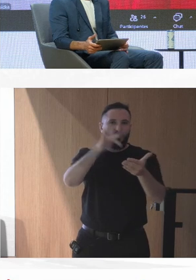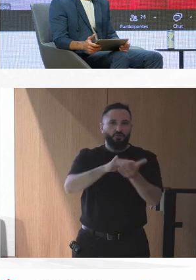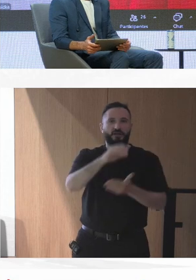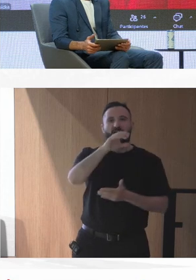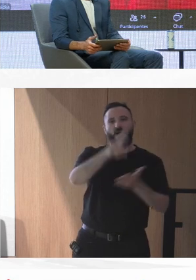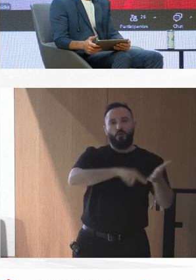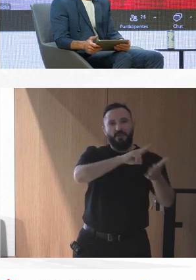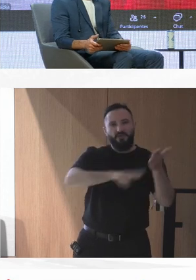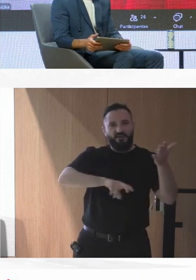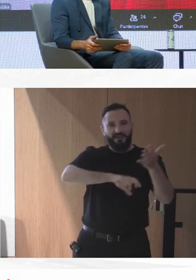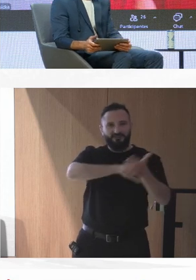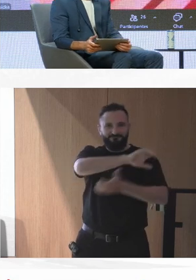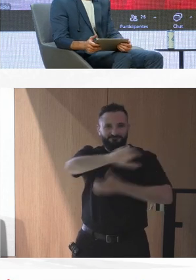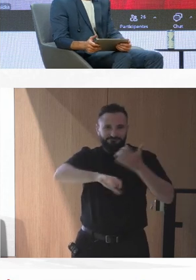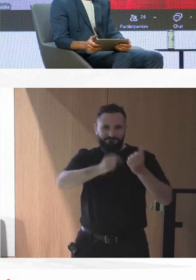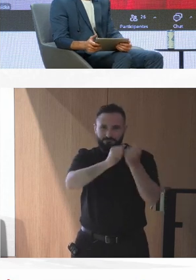CRPD